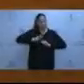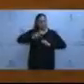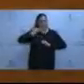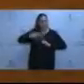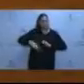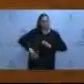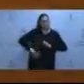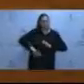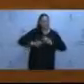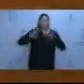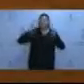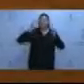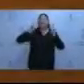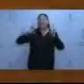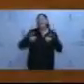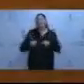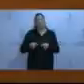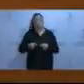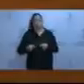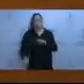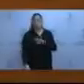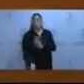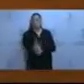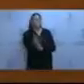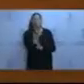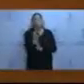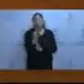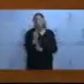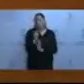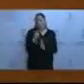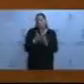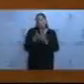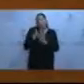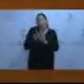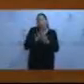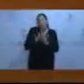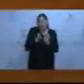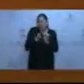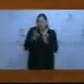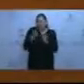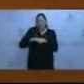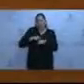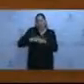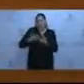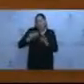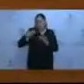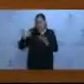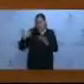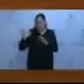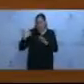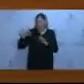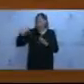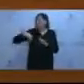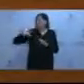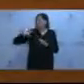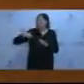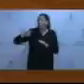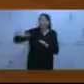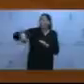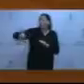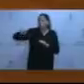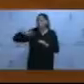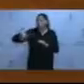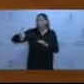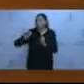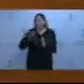que no es nuevo y es algo de lo que lleva hablándose mucho tiempo, ¿no? Tal es así que ustedes sometieron a